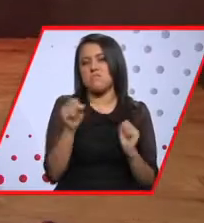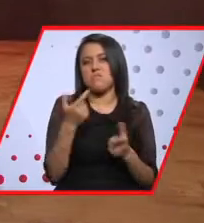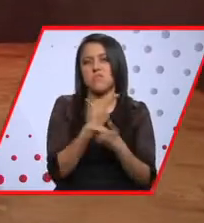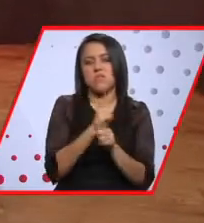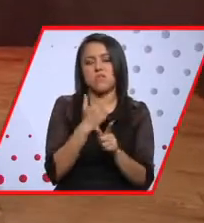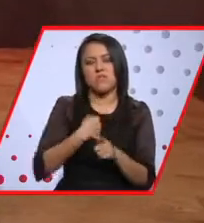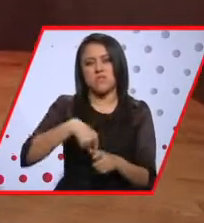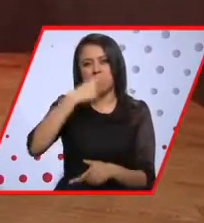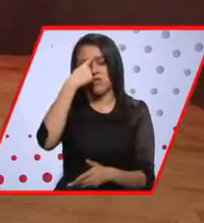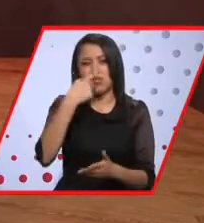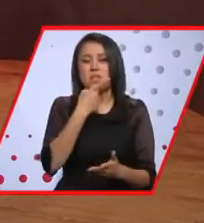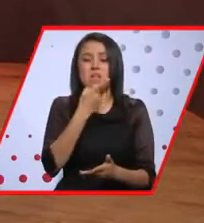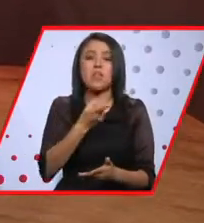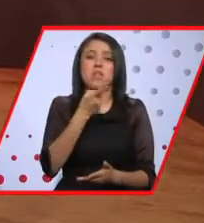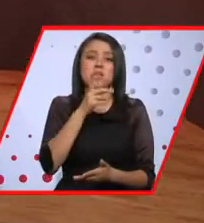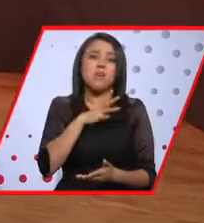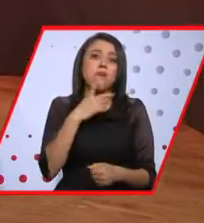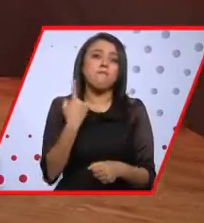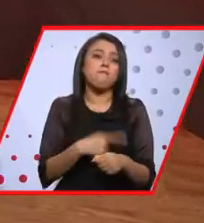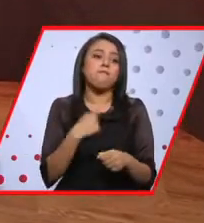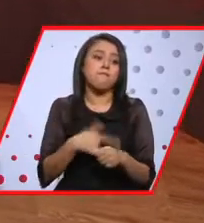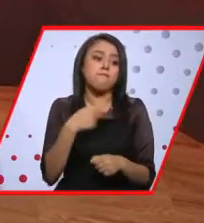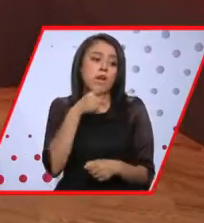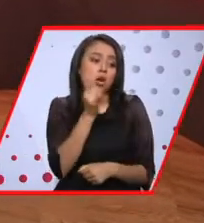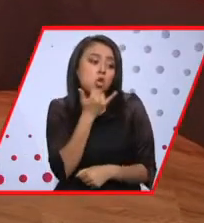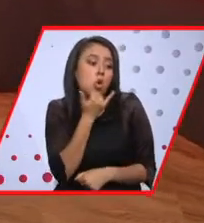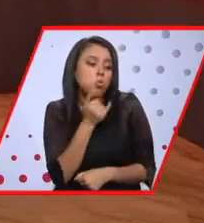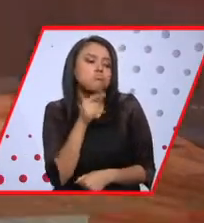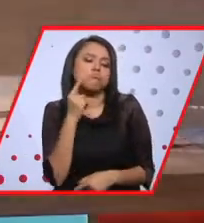Seguro se declara enfermo y lo sueltan.